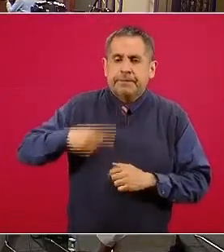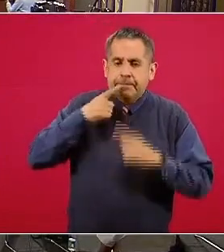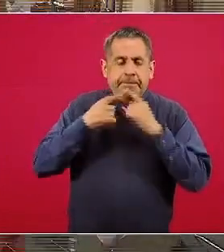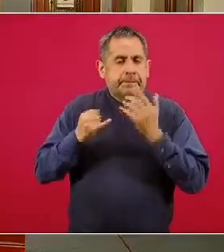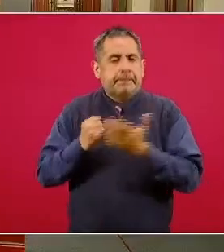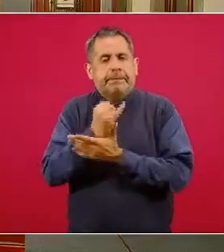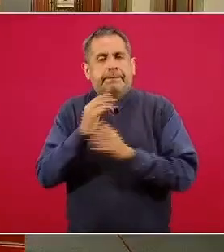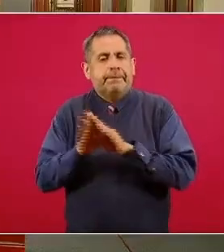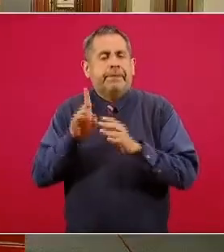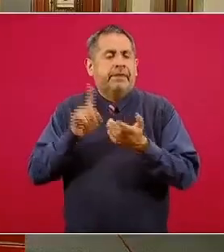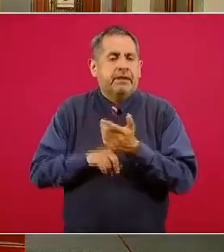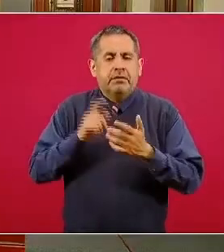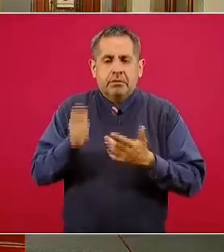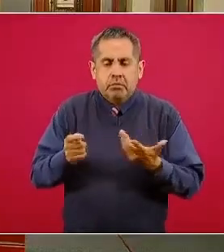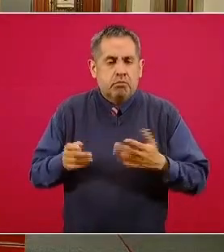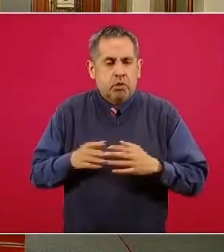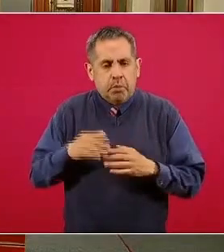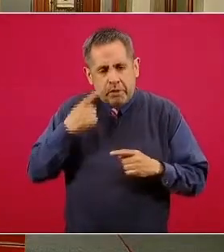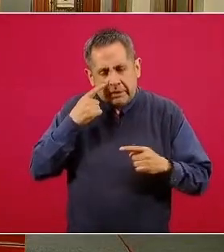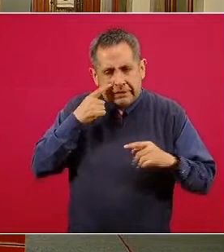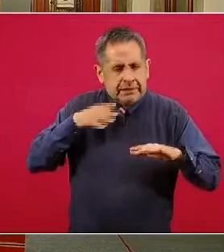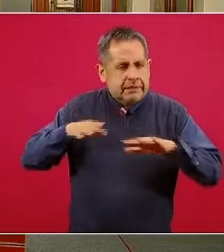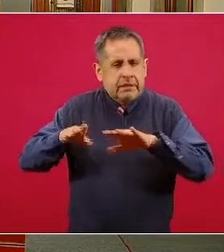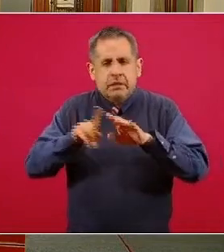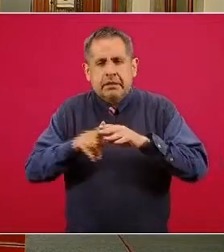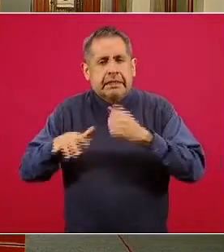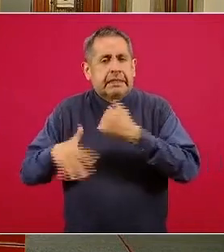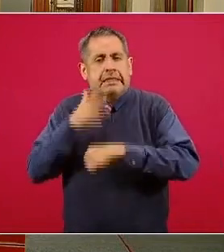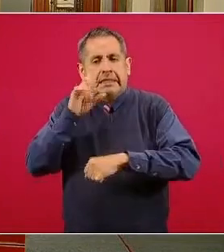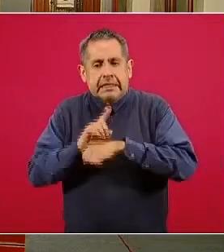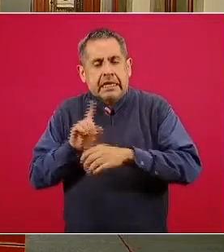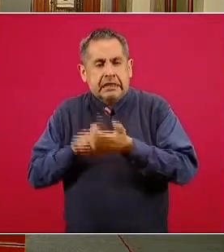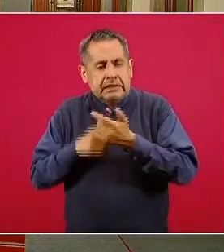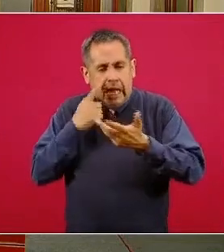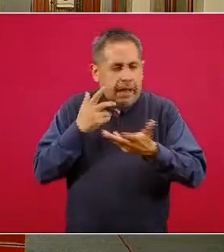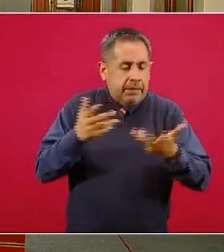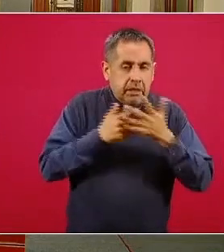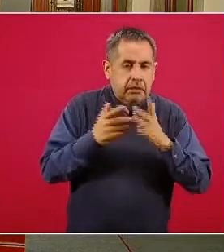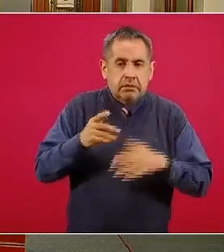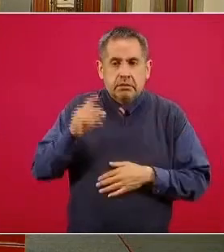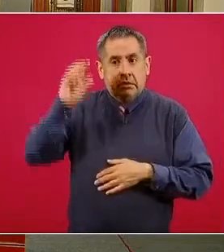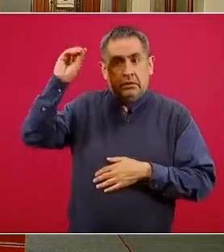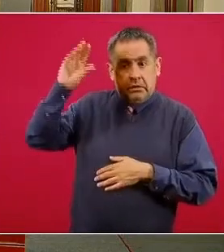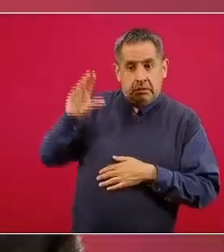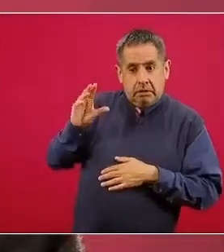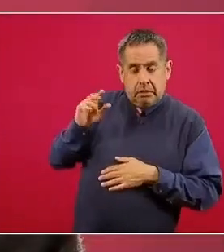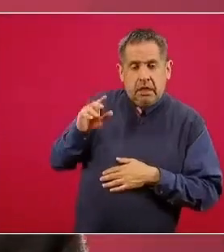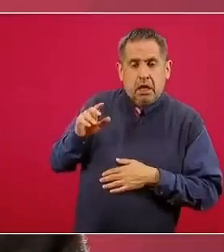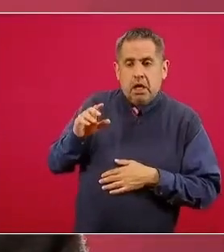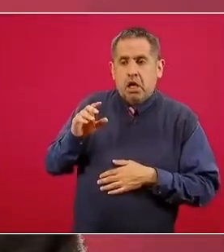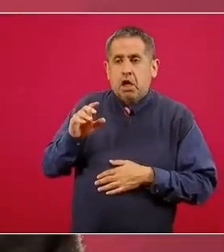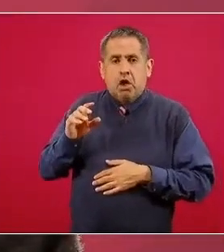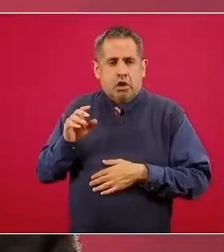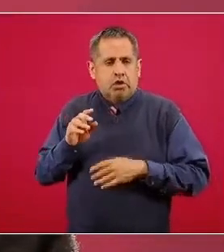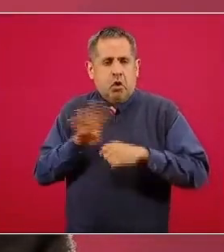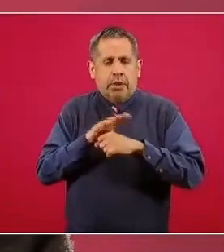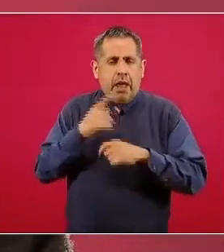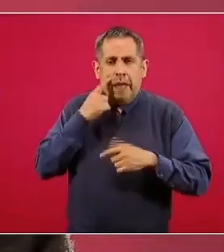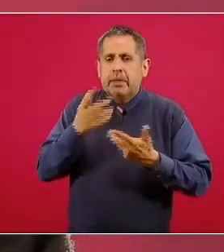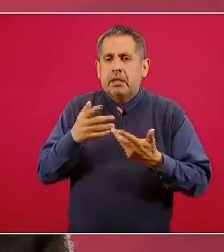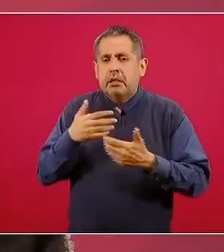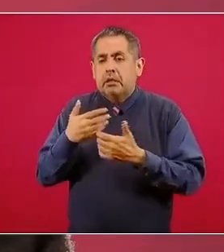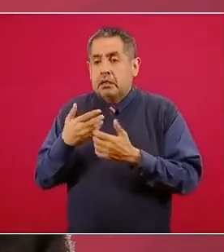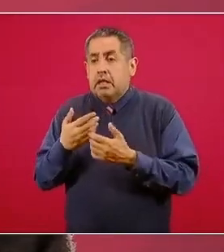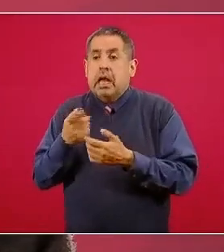es mantener la observación durante los 15 días que dura el semáforo COVID, que inició la